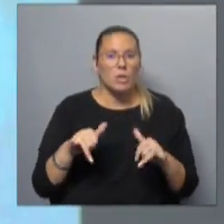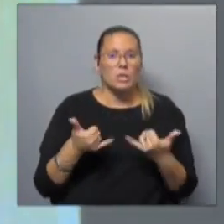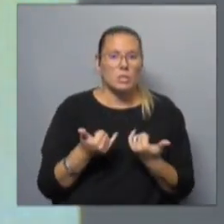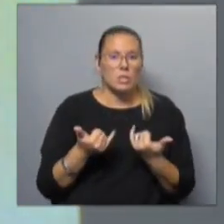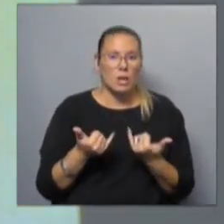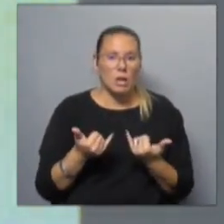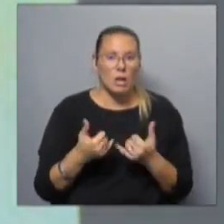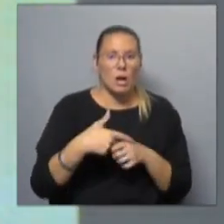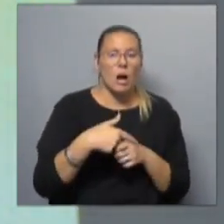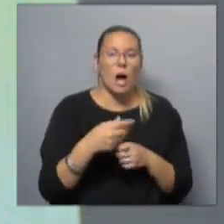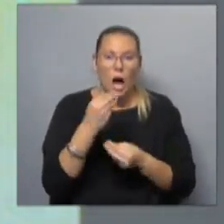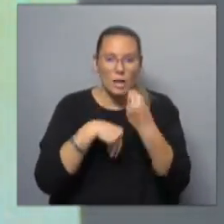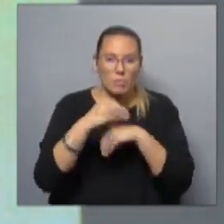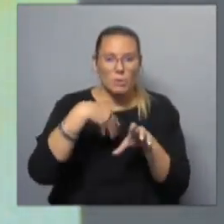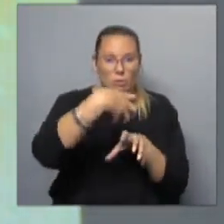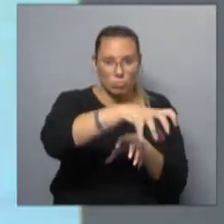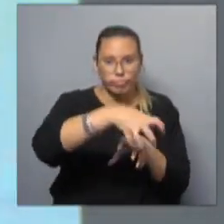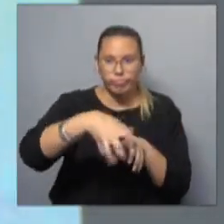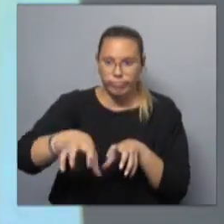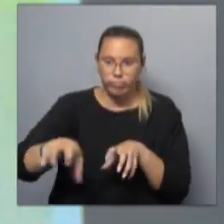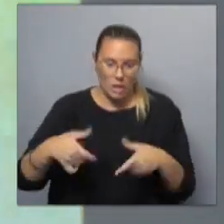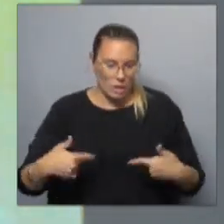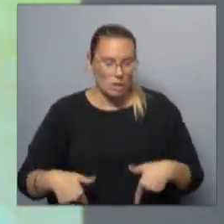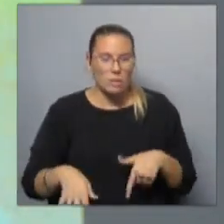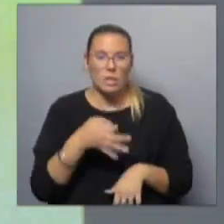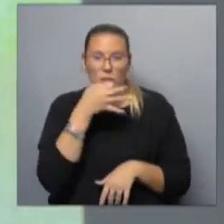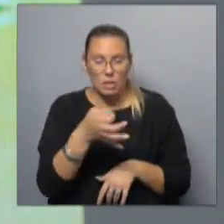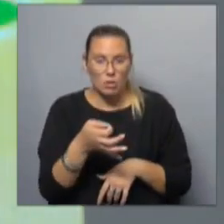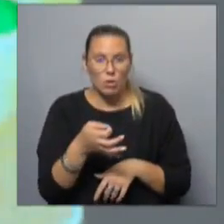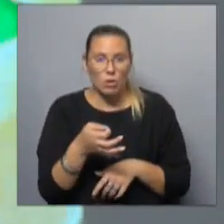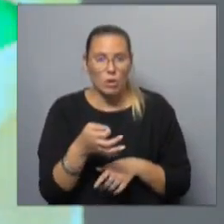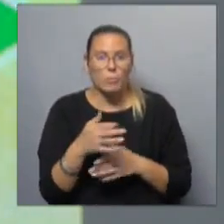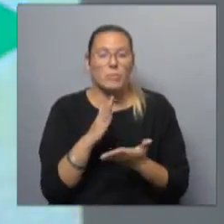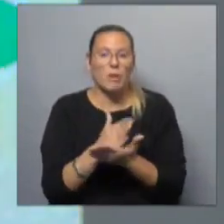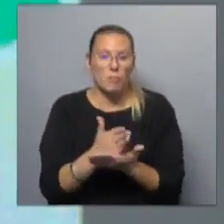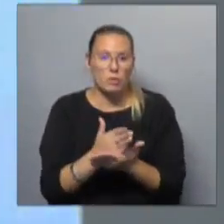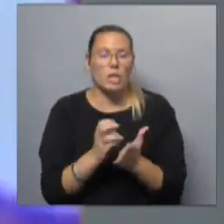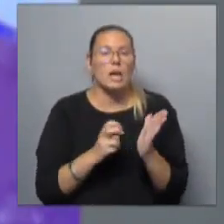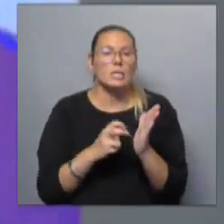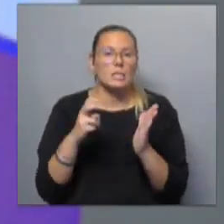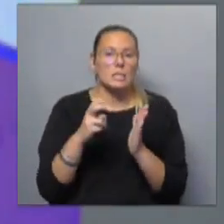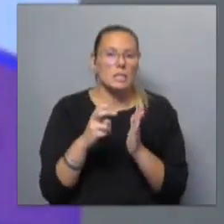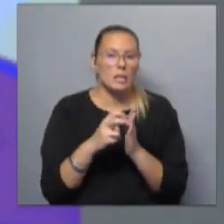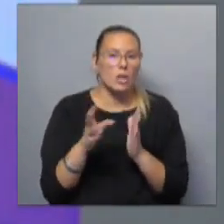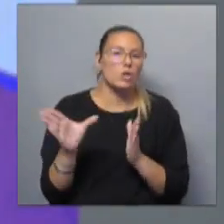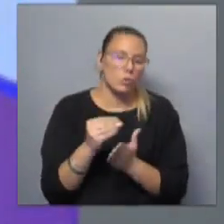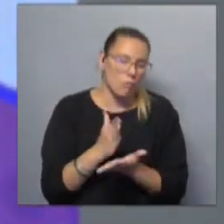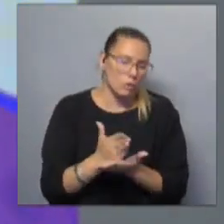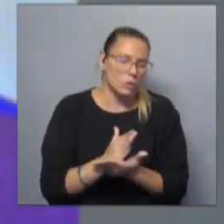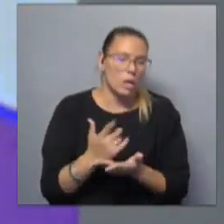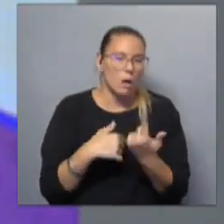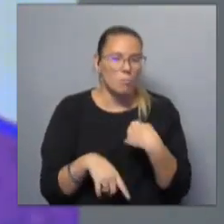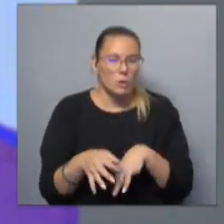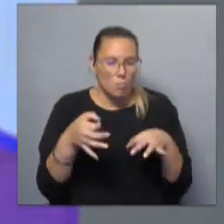habilitó el fraccionamiento de alimentos en almacenes, lo anunció hoy la Intendencia. Y en la frontera, en Salto, quiero decir, en toda la frontera, pero